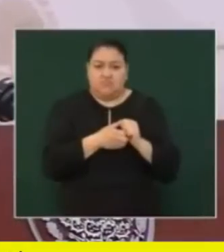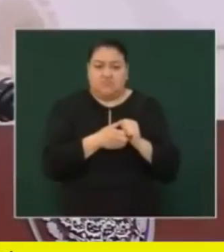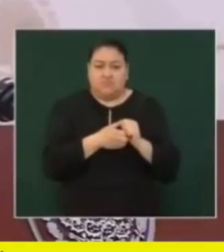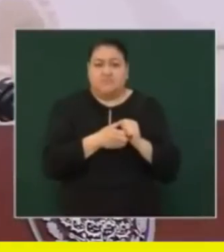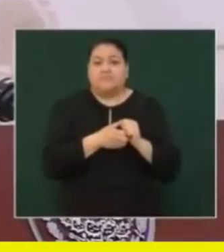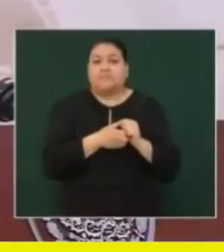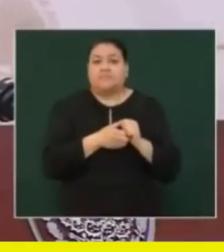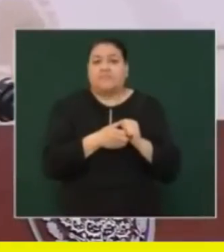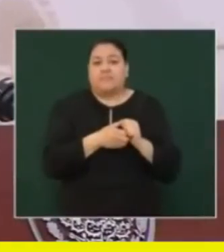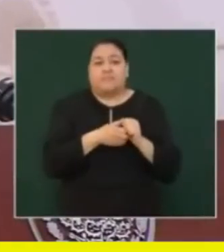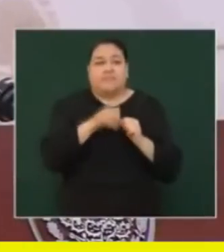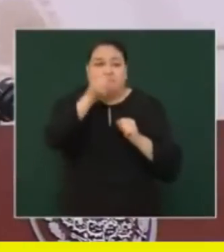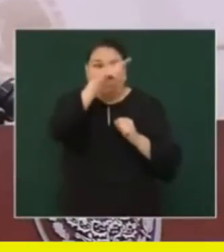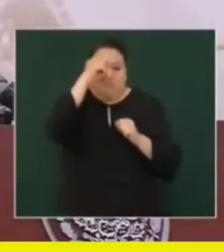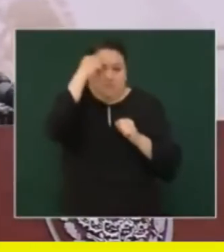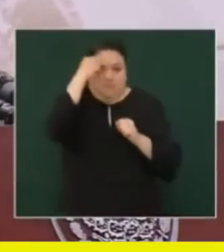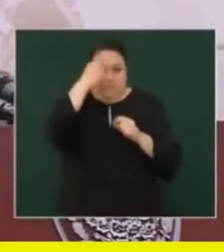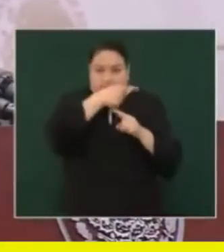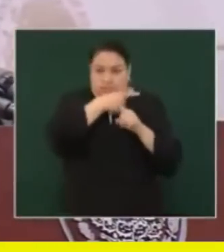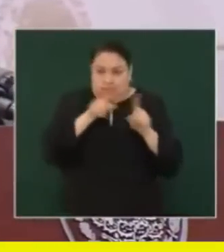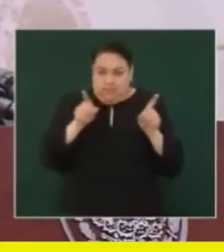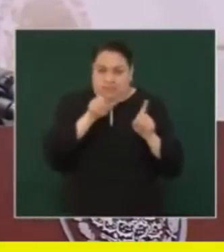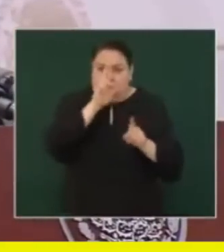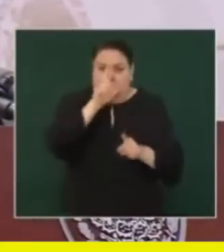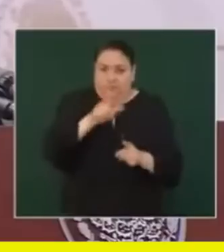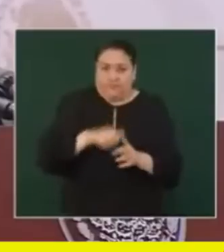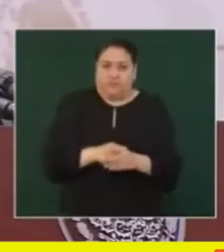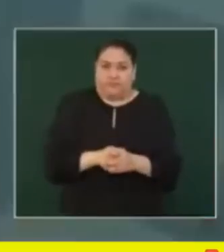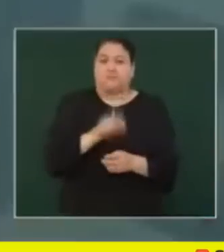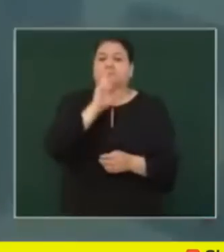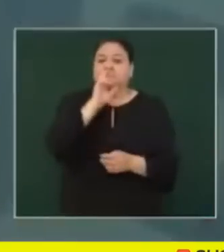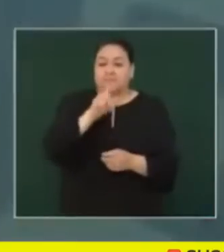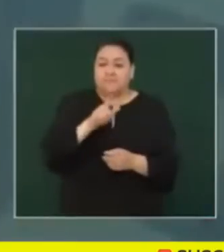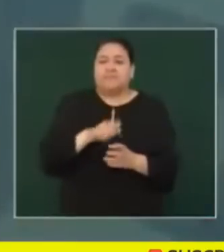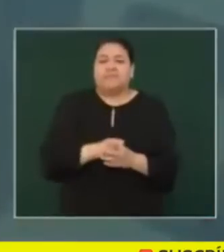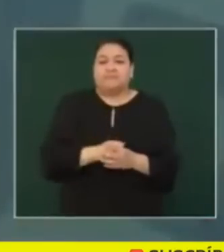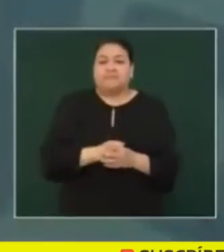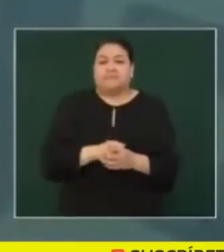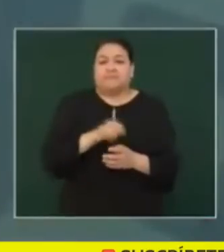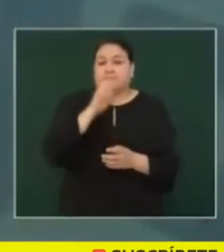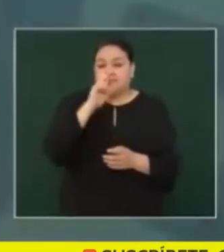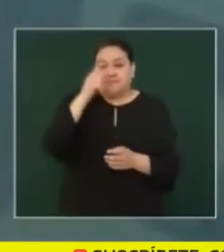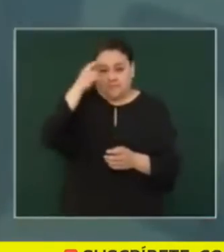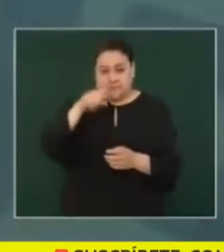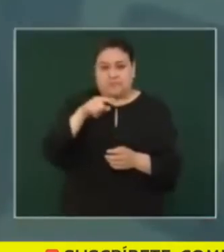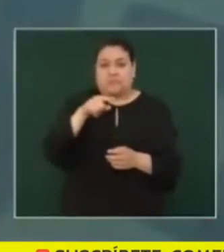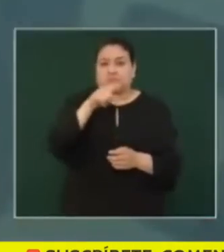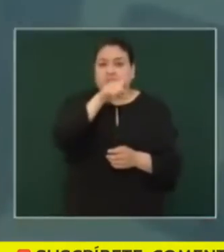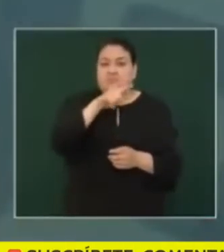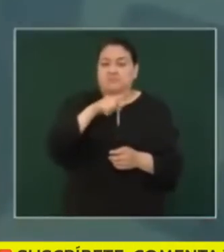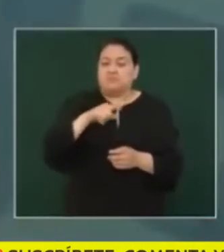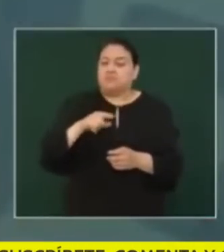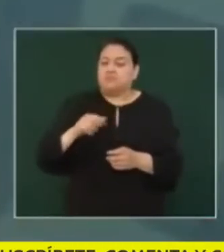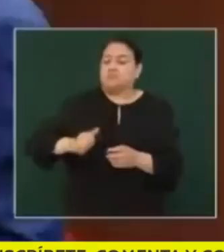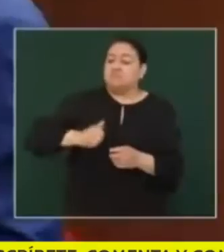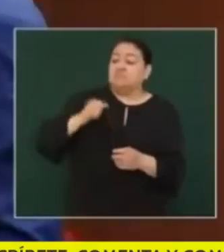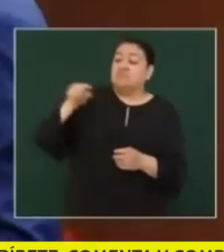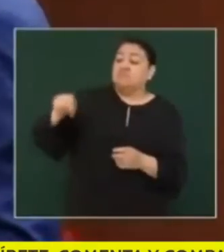Pues a otro lado Este pero que no estén utilizando